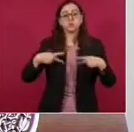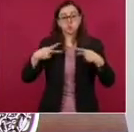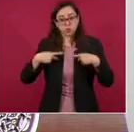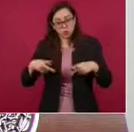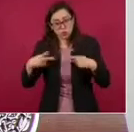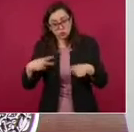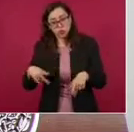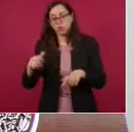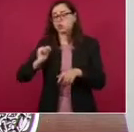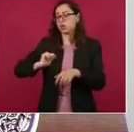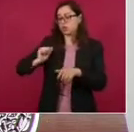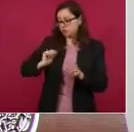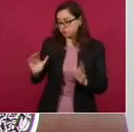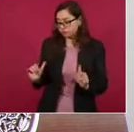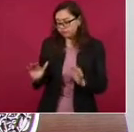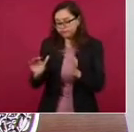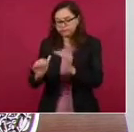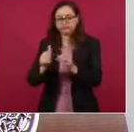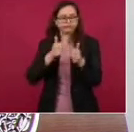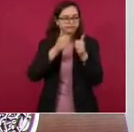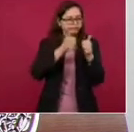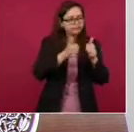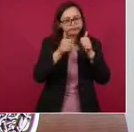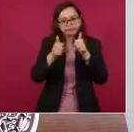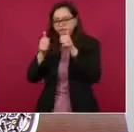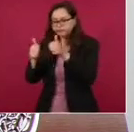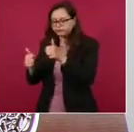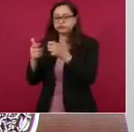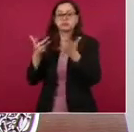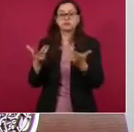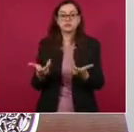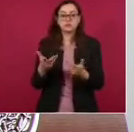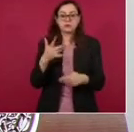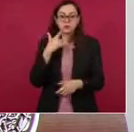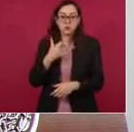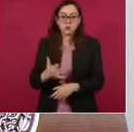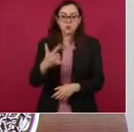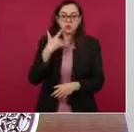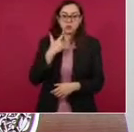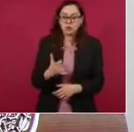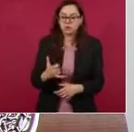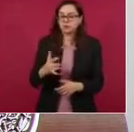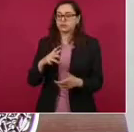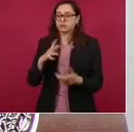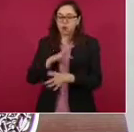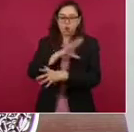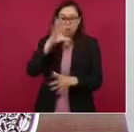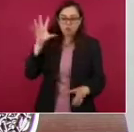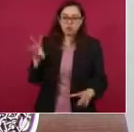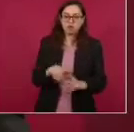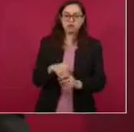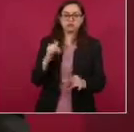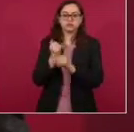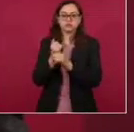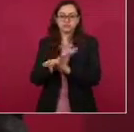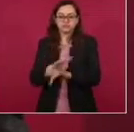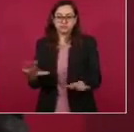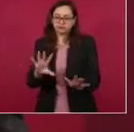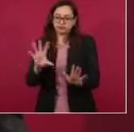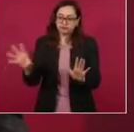las diferentes tareas que abarcan también un enorme esfuerzo de sistematización de la información,